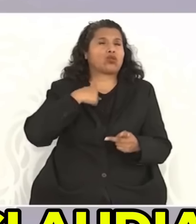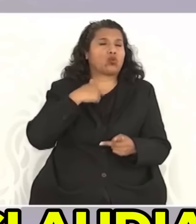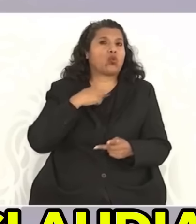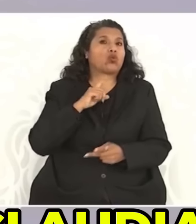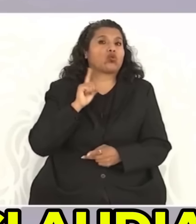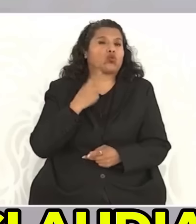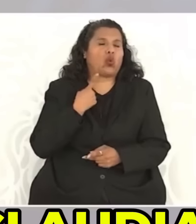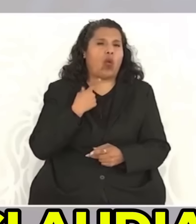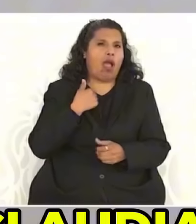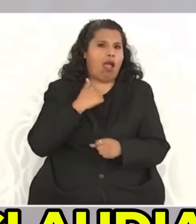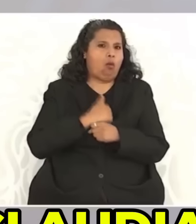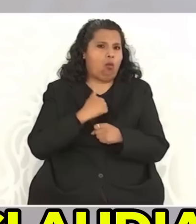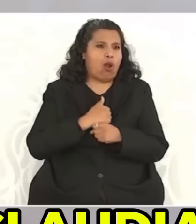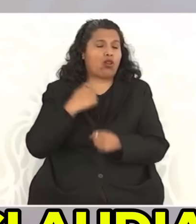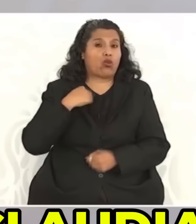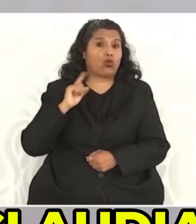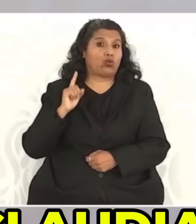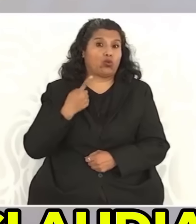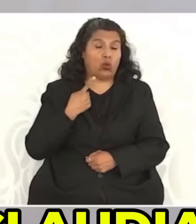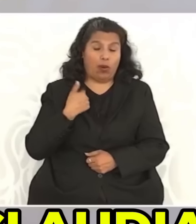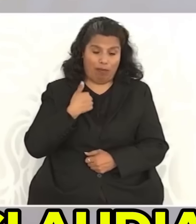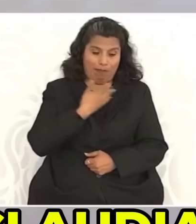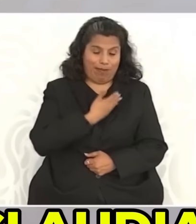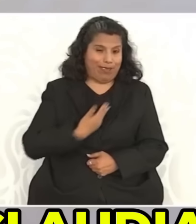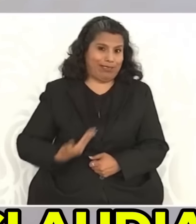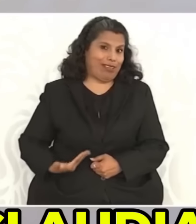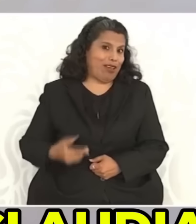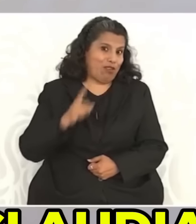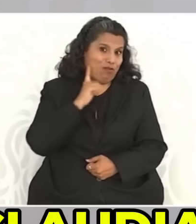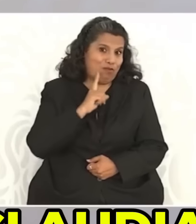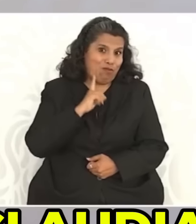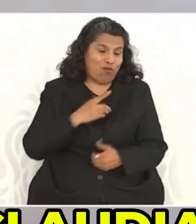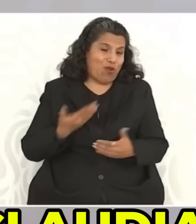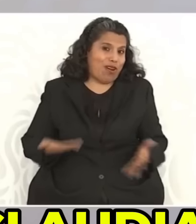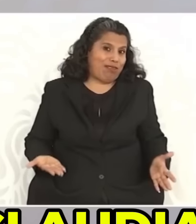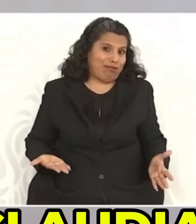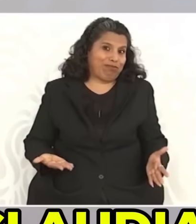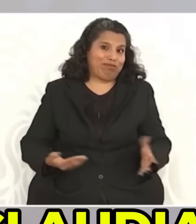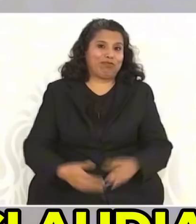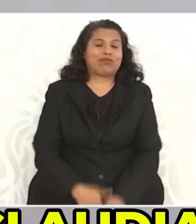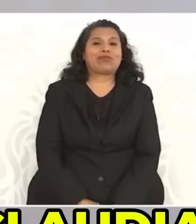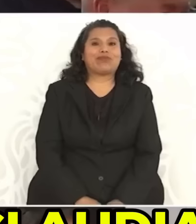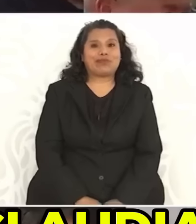ama de casa y una presidenta de la República Palacio Nacional.